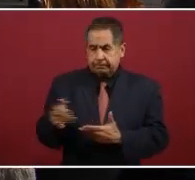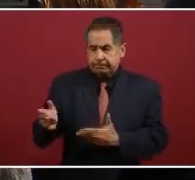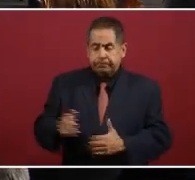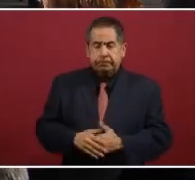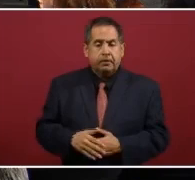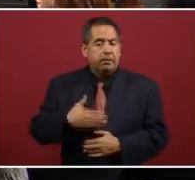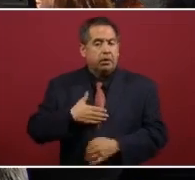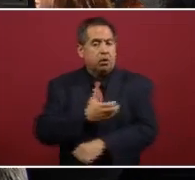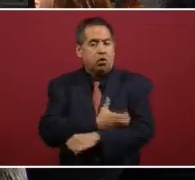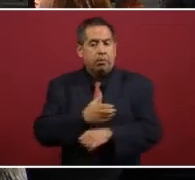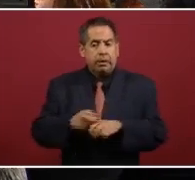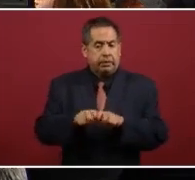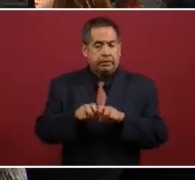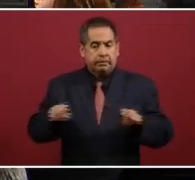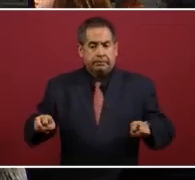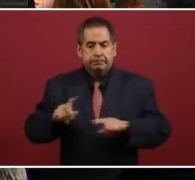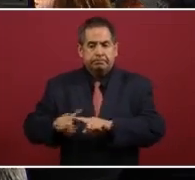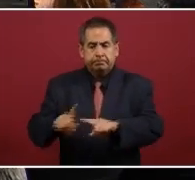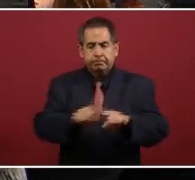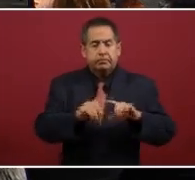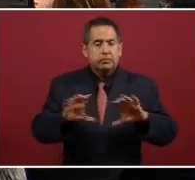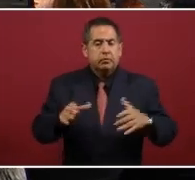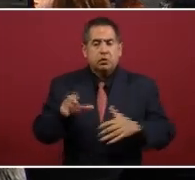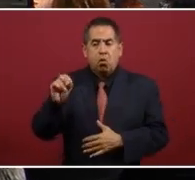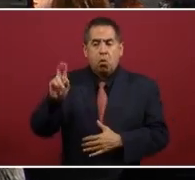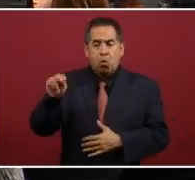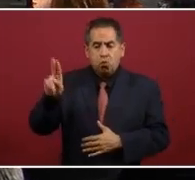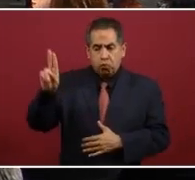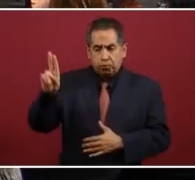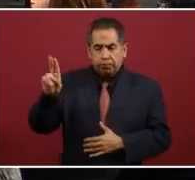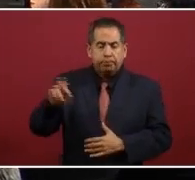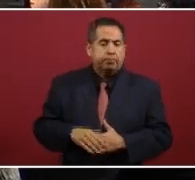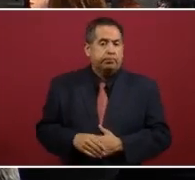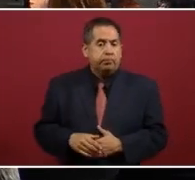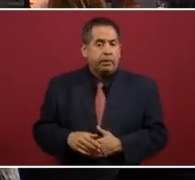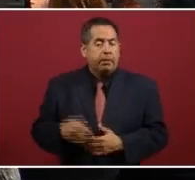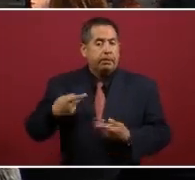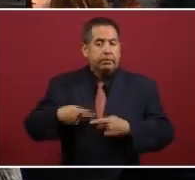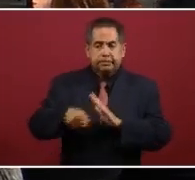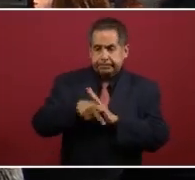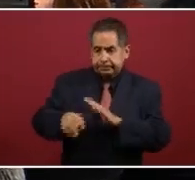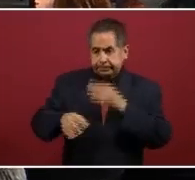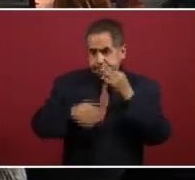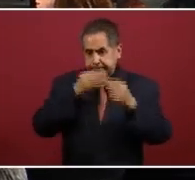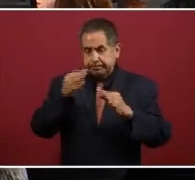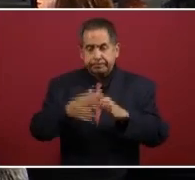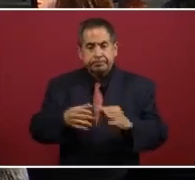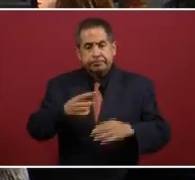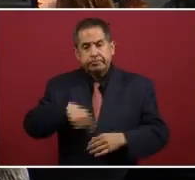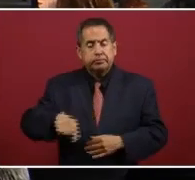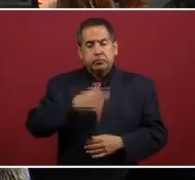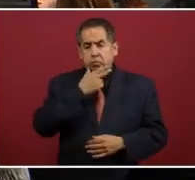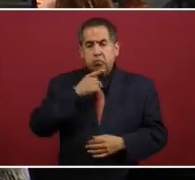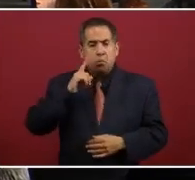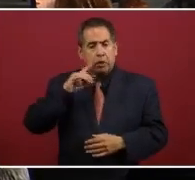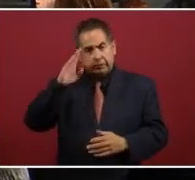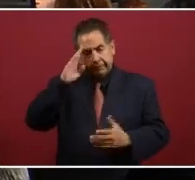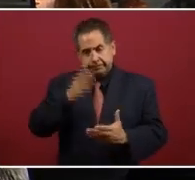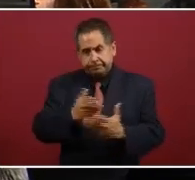mis colegas de las agencias hermanas de Naciones Unidas, miembros de la prensa, señoras y